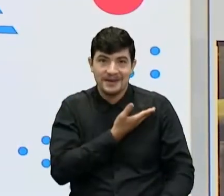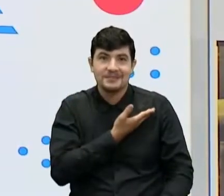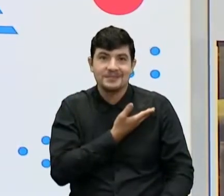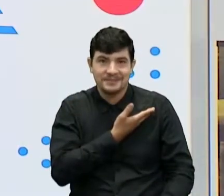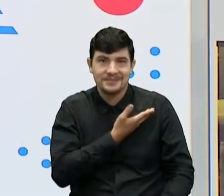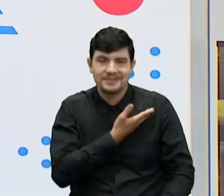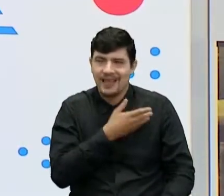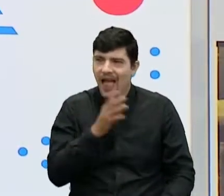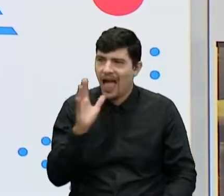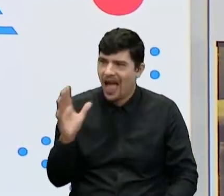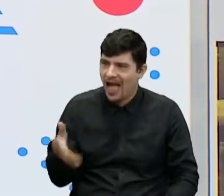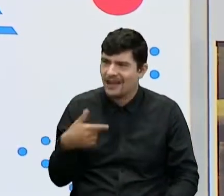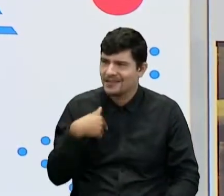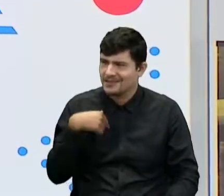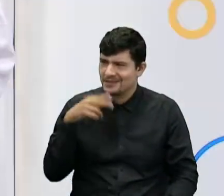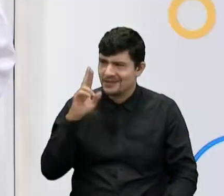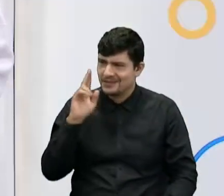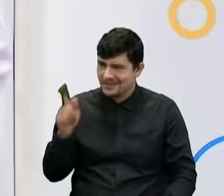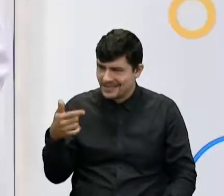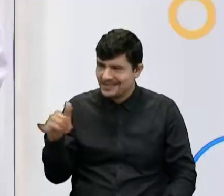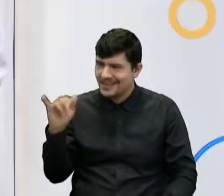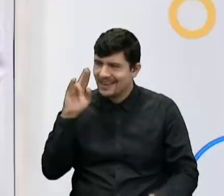Pero ya le ha visto La cara al lechero